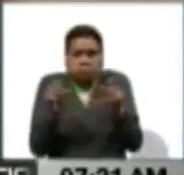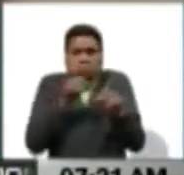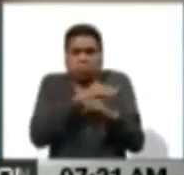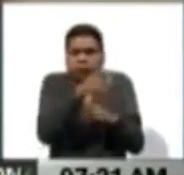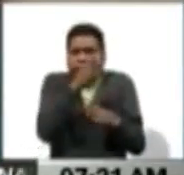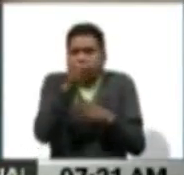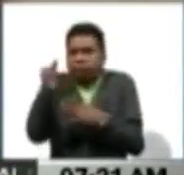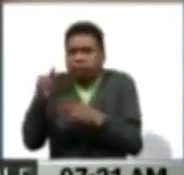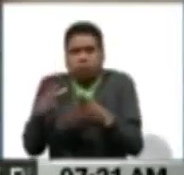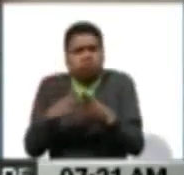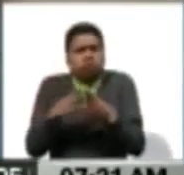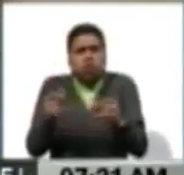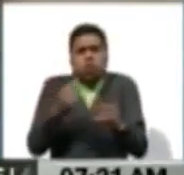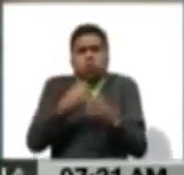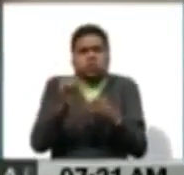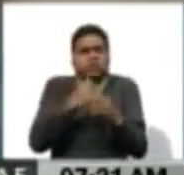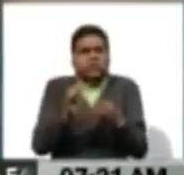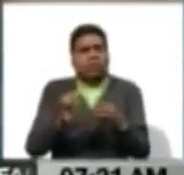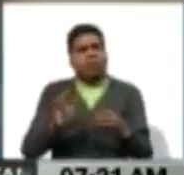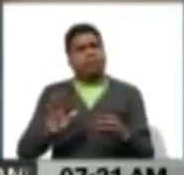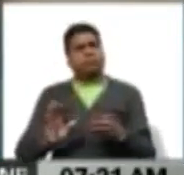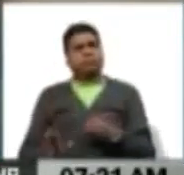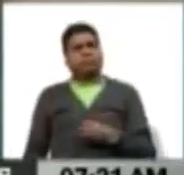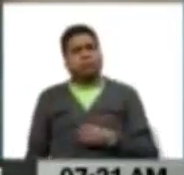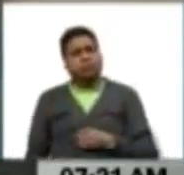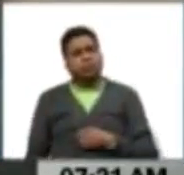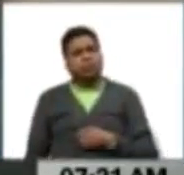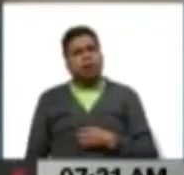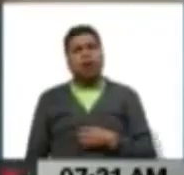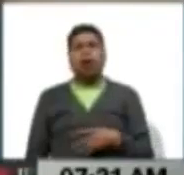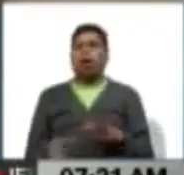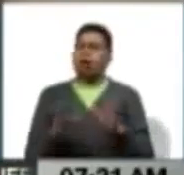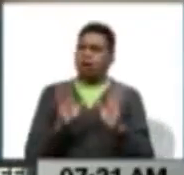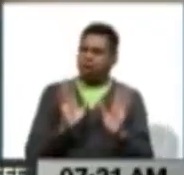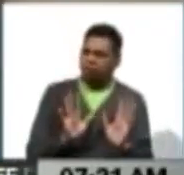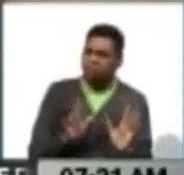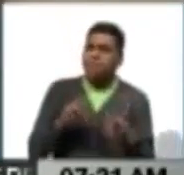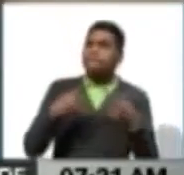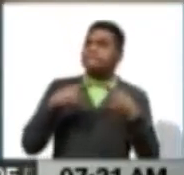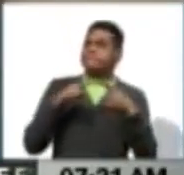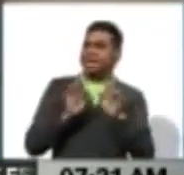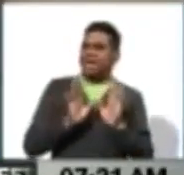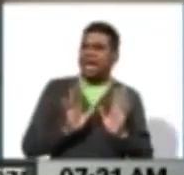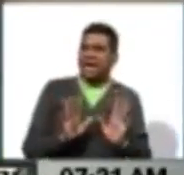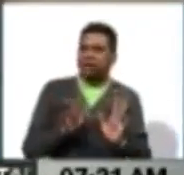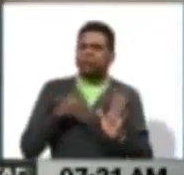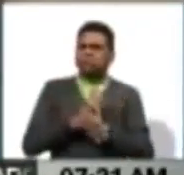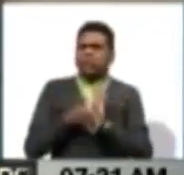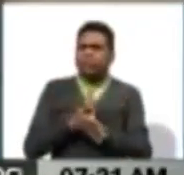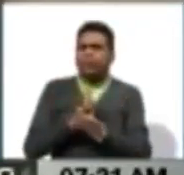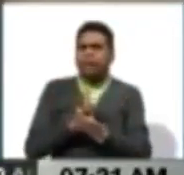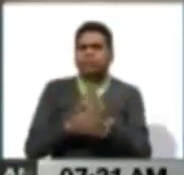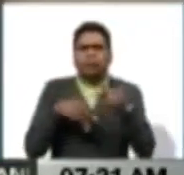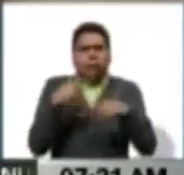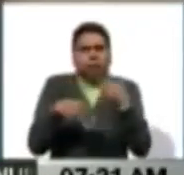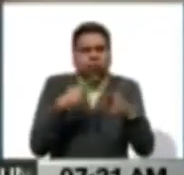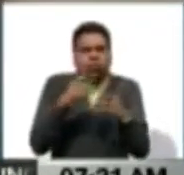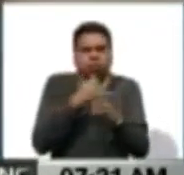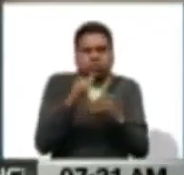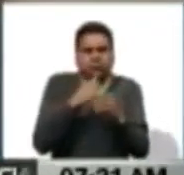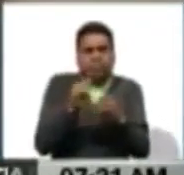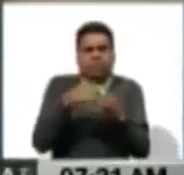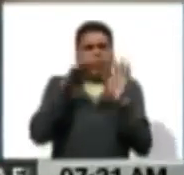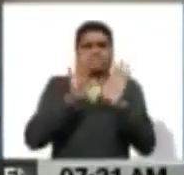hecho de que no hay materia prima para cierto tipo de alimentos, pero la producción de cerveza no se